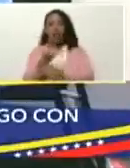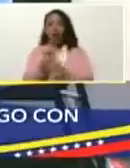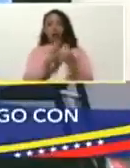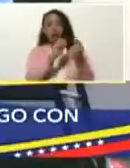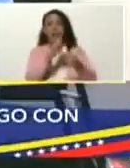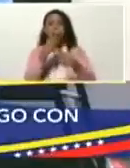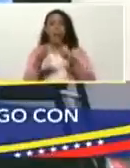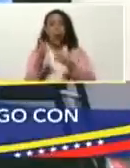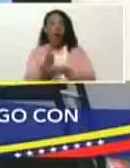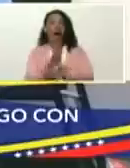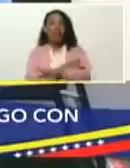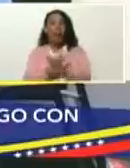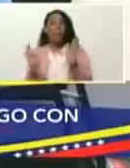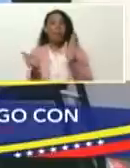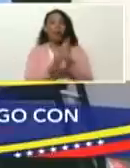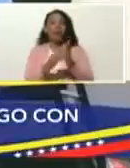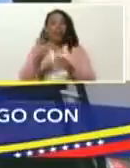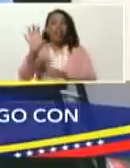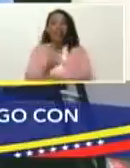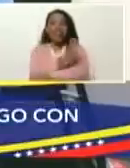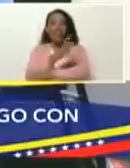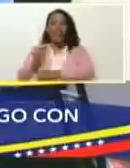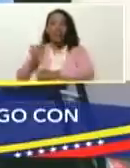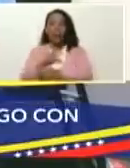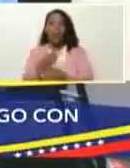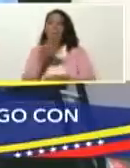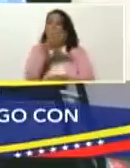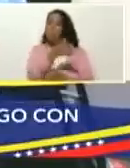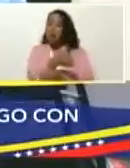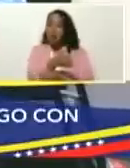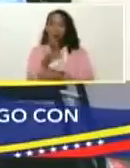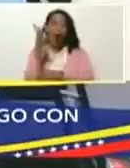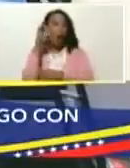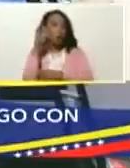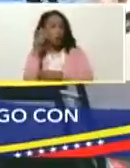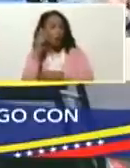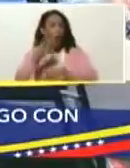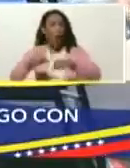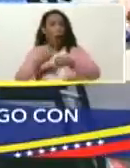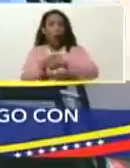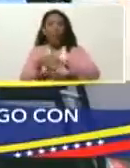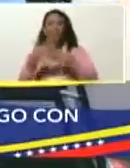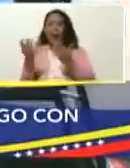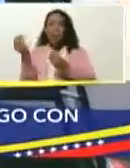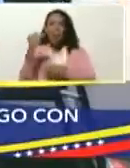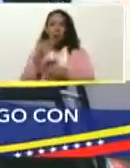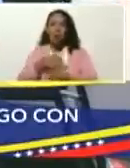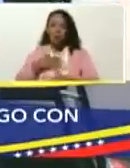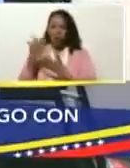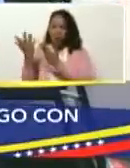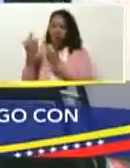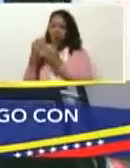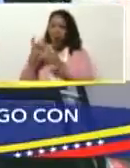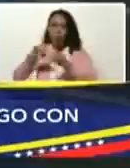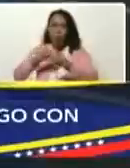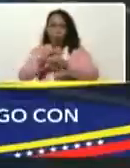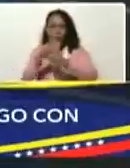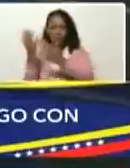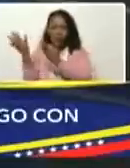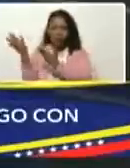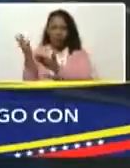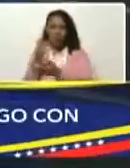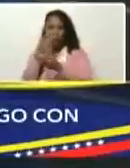antes de ponerle su canción vamos a escuchar a Jorge Rodríguez qué más nos puedes contar Jorge por favor muchas